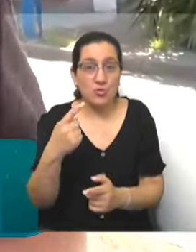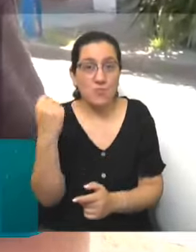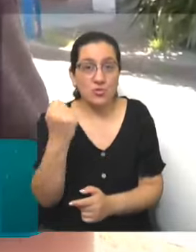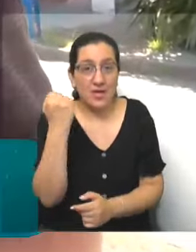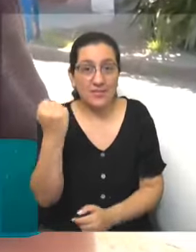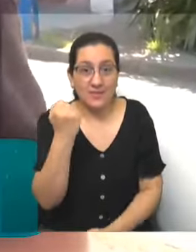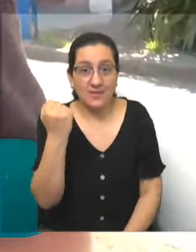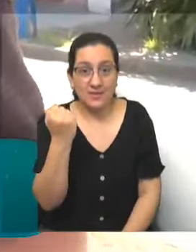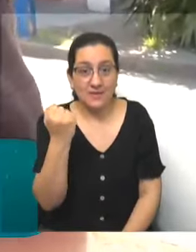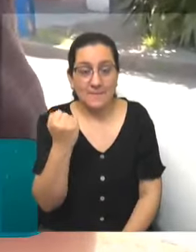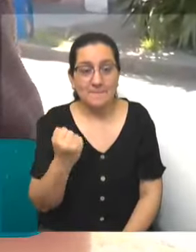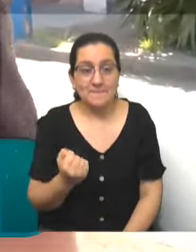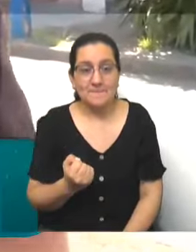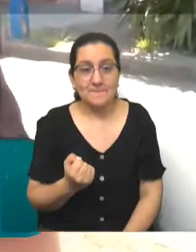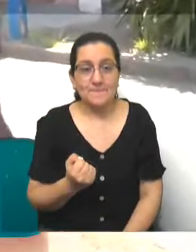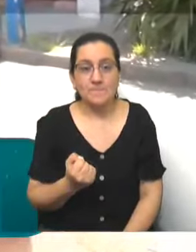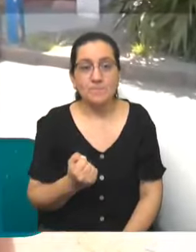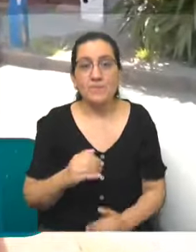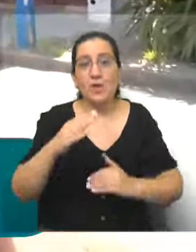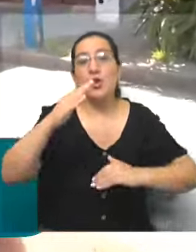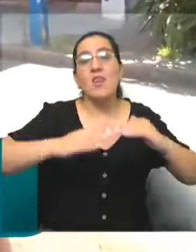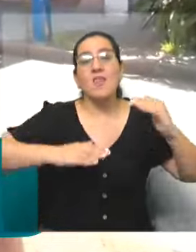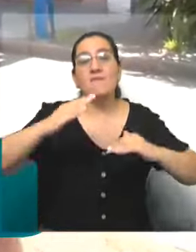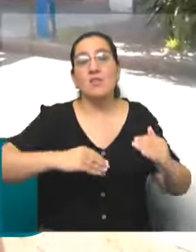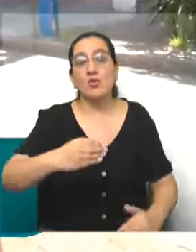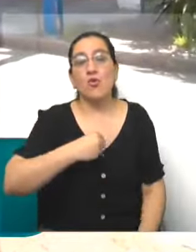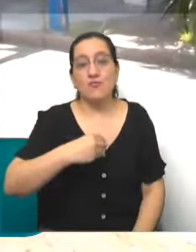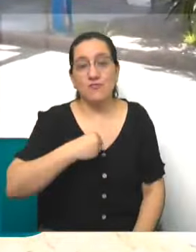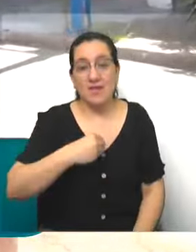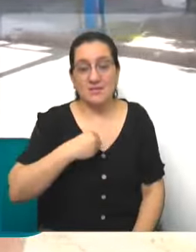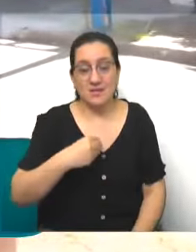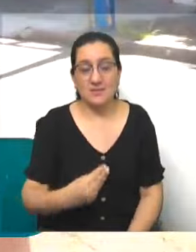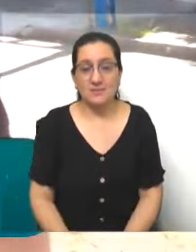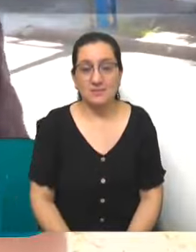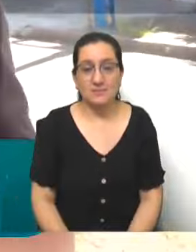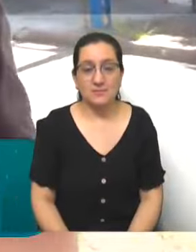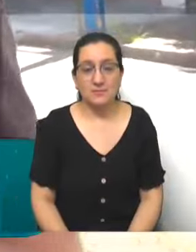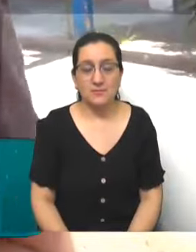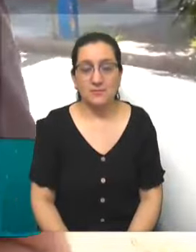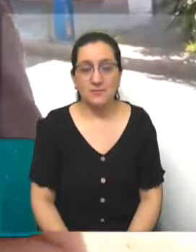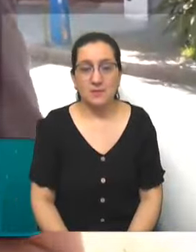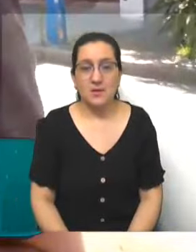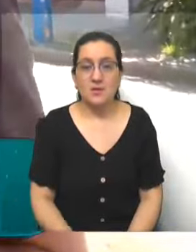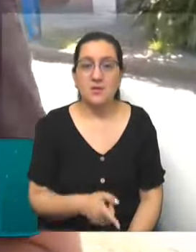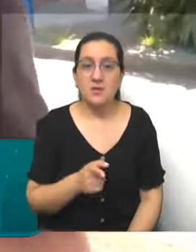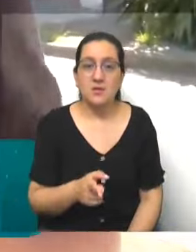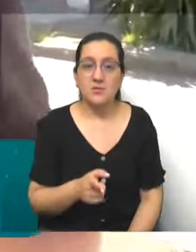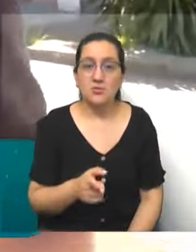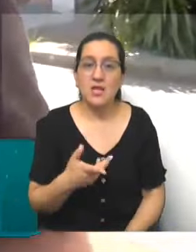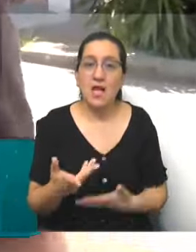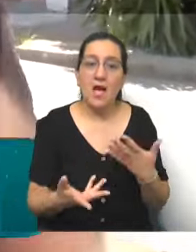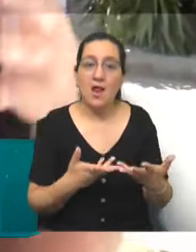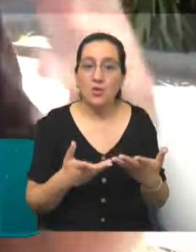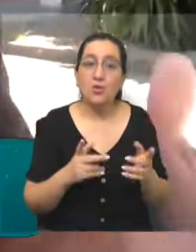este sentido tiene que ver con el nivel de confianza que arrojan las encuestas. Y eso refiere a algo